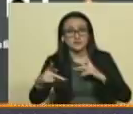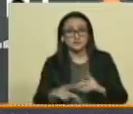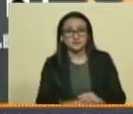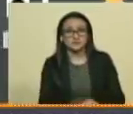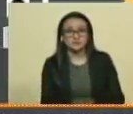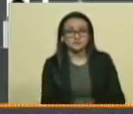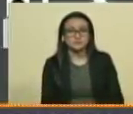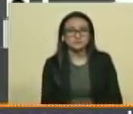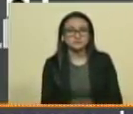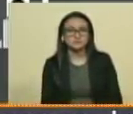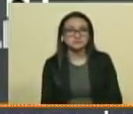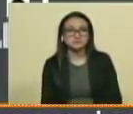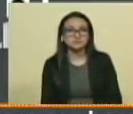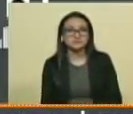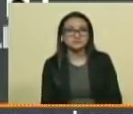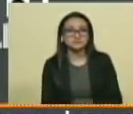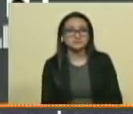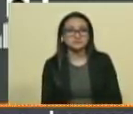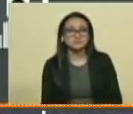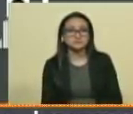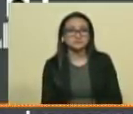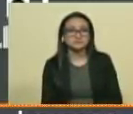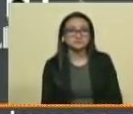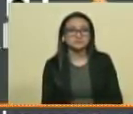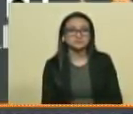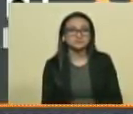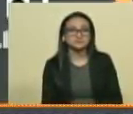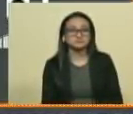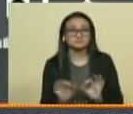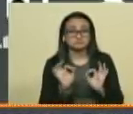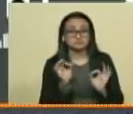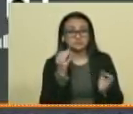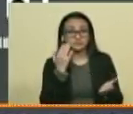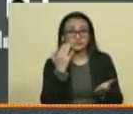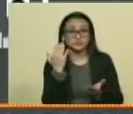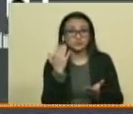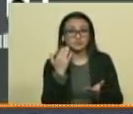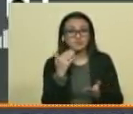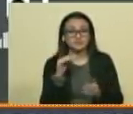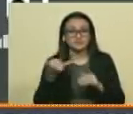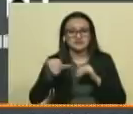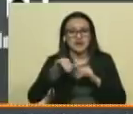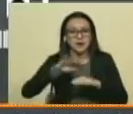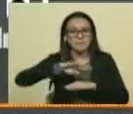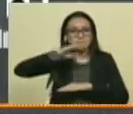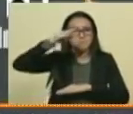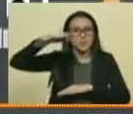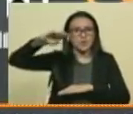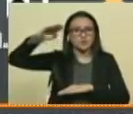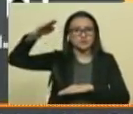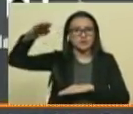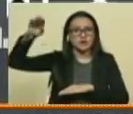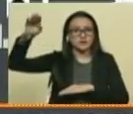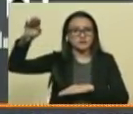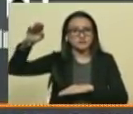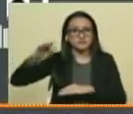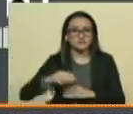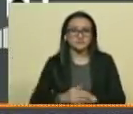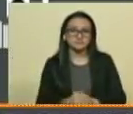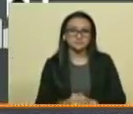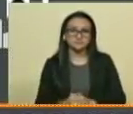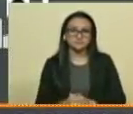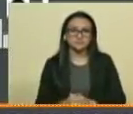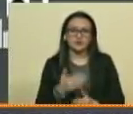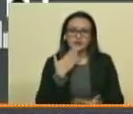trayectoria por dentro de la montaña, específicamente lo que es Tazón, la montaña que cubre Tazón. Y gracias a